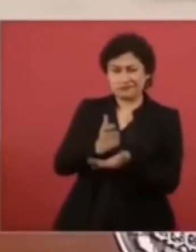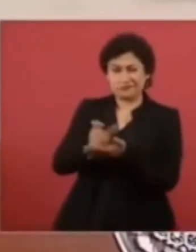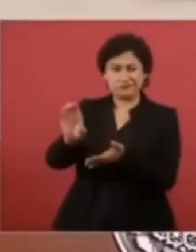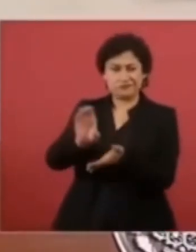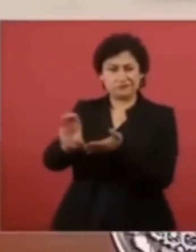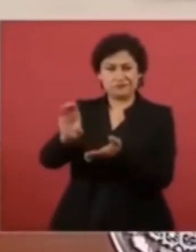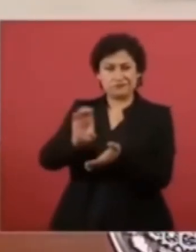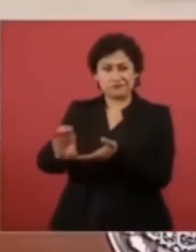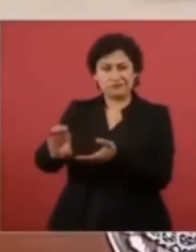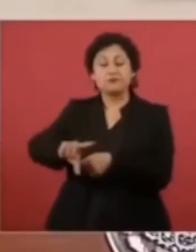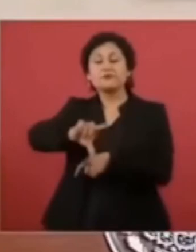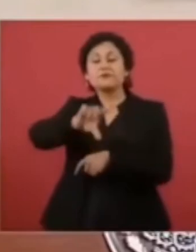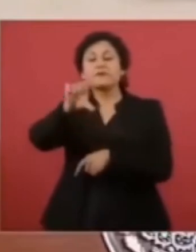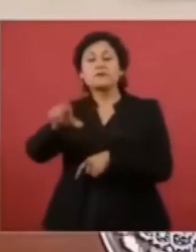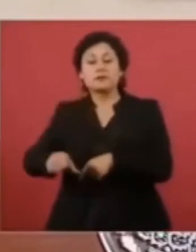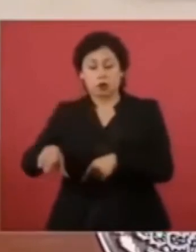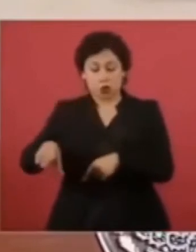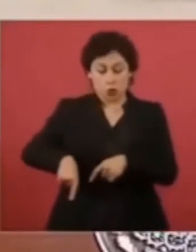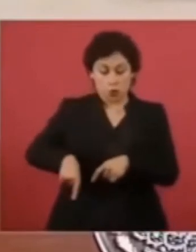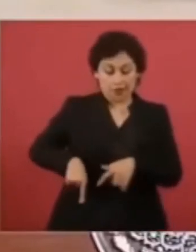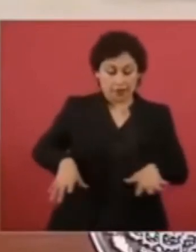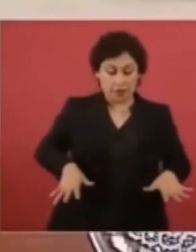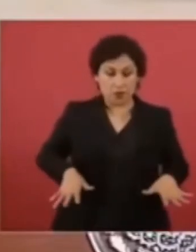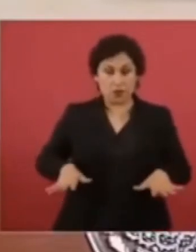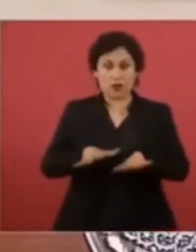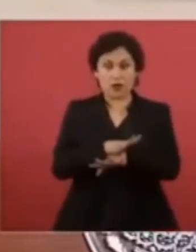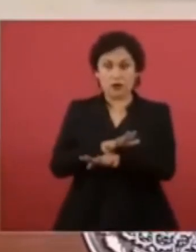Se le deja de dar el dinero